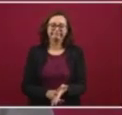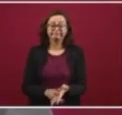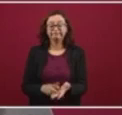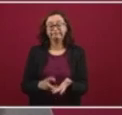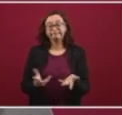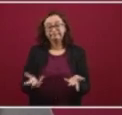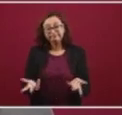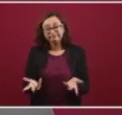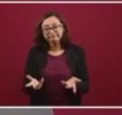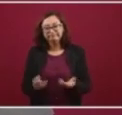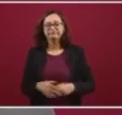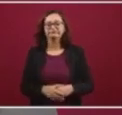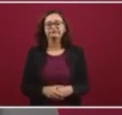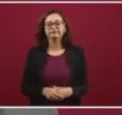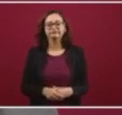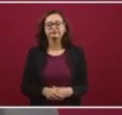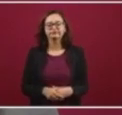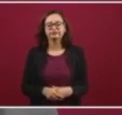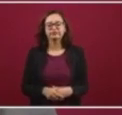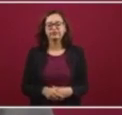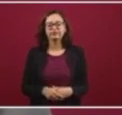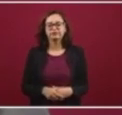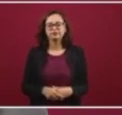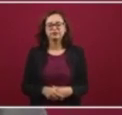Entonces, estas joyas